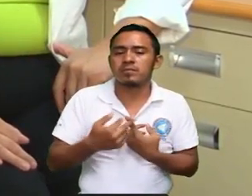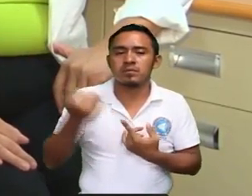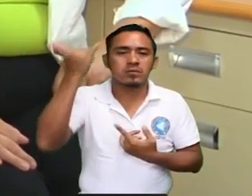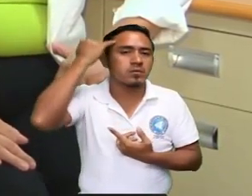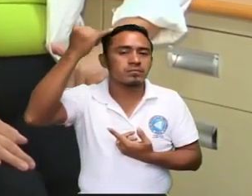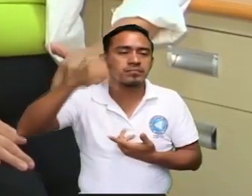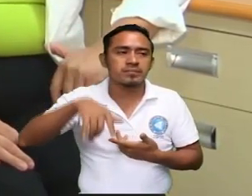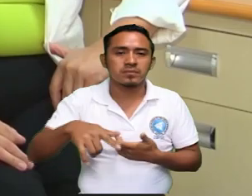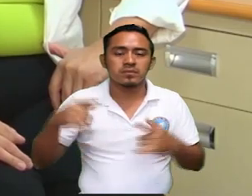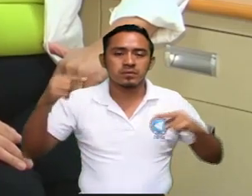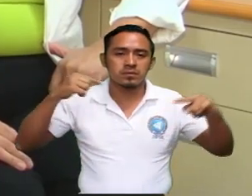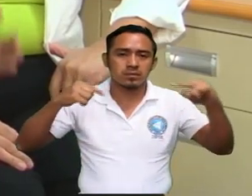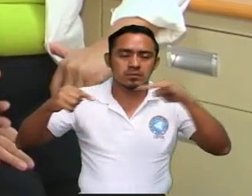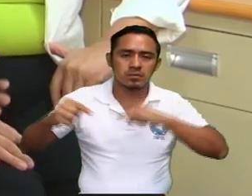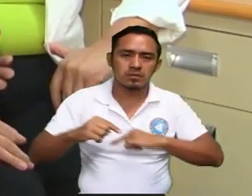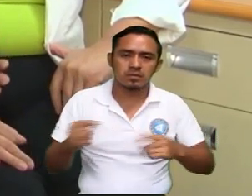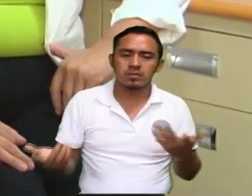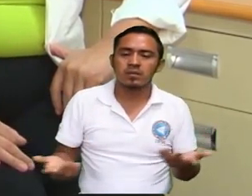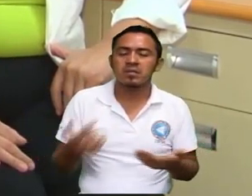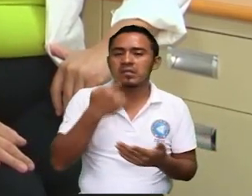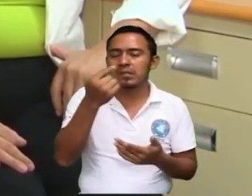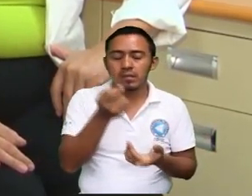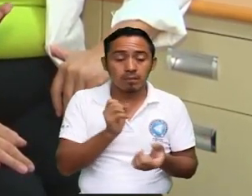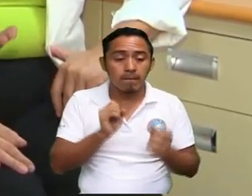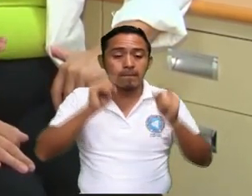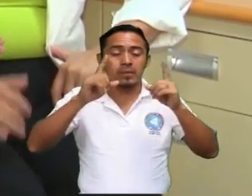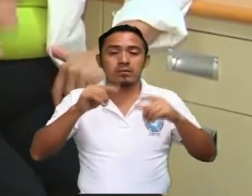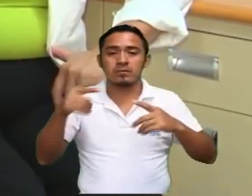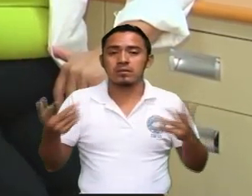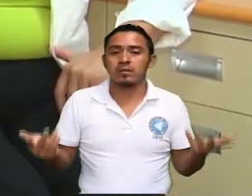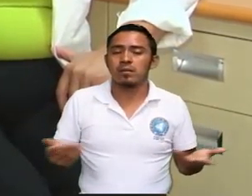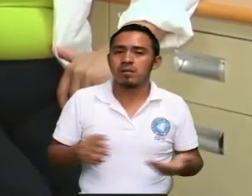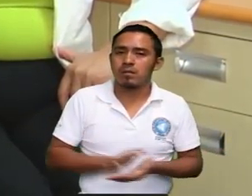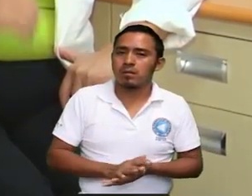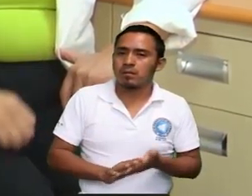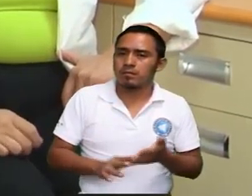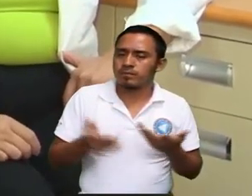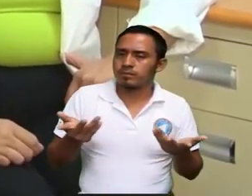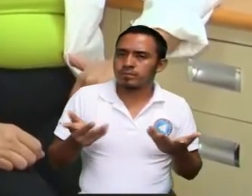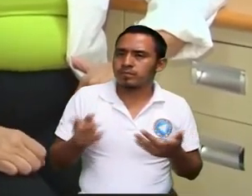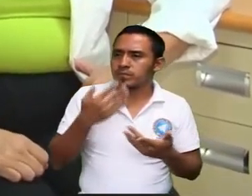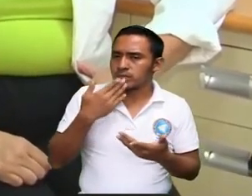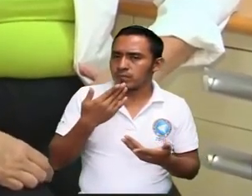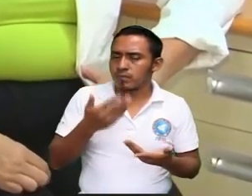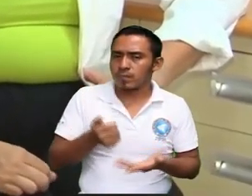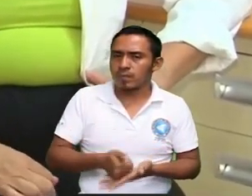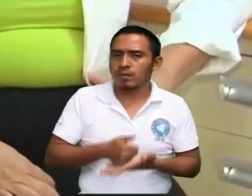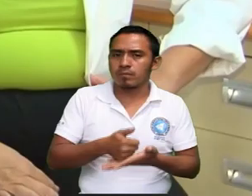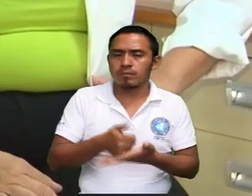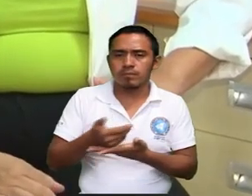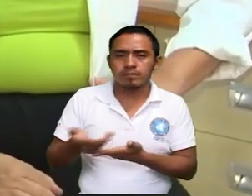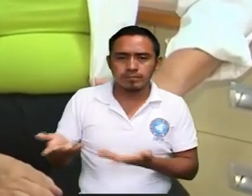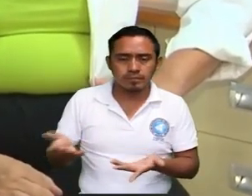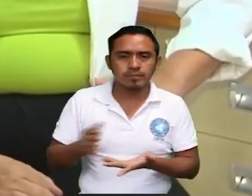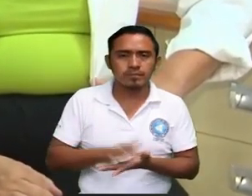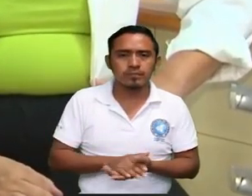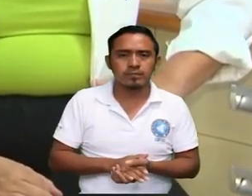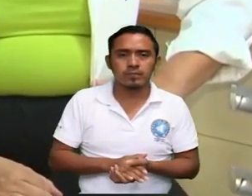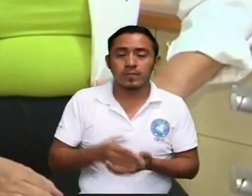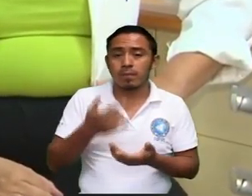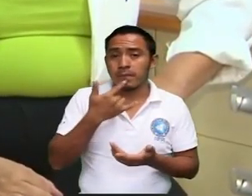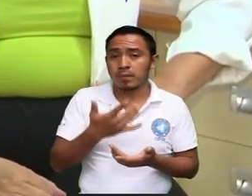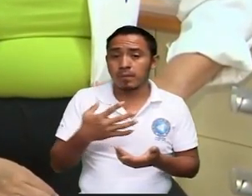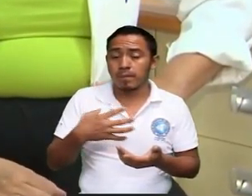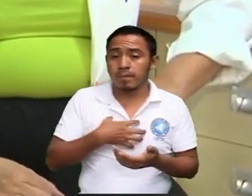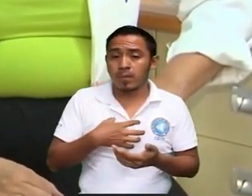estrategia? ¿Quién la descubrió? Y quién obviamente descubrió los beneficios que tiene esta posición, porque es una posición,